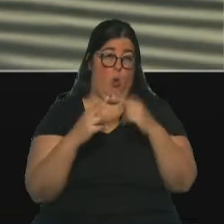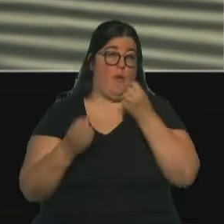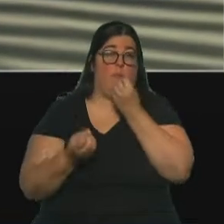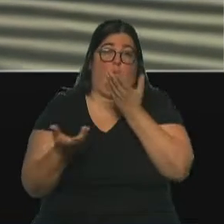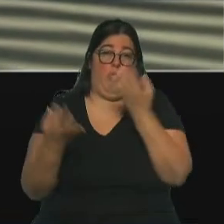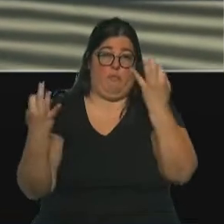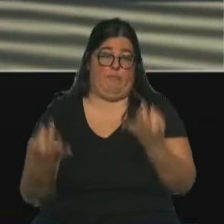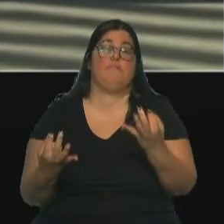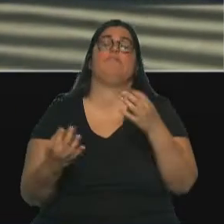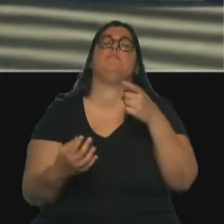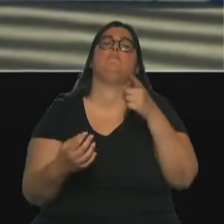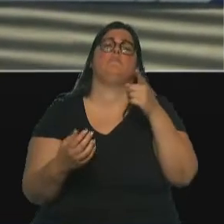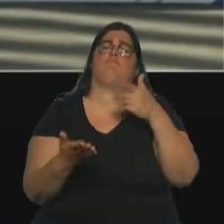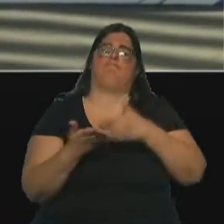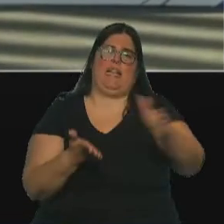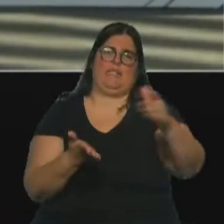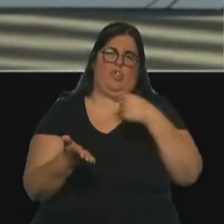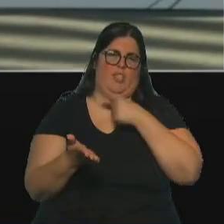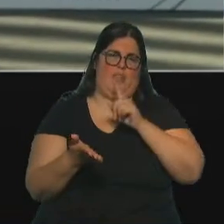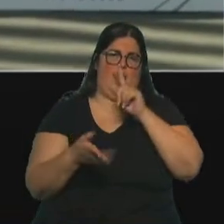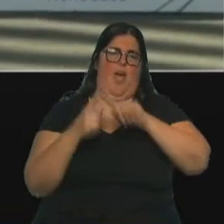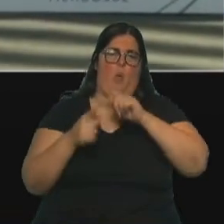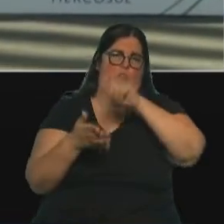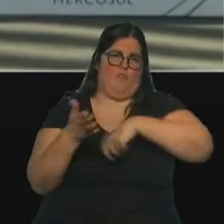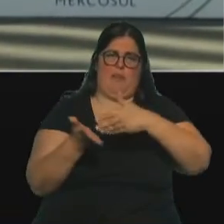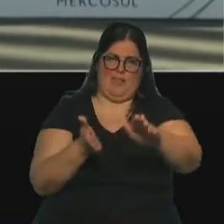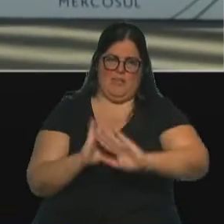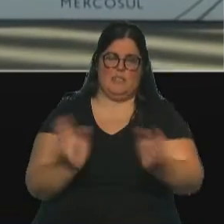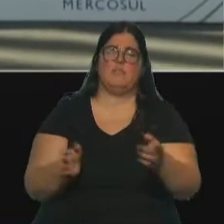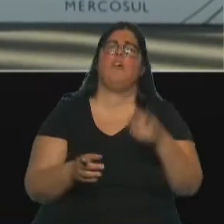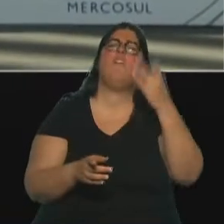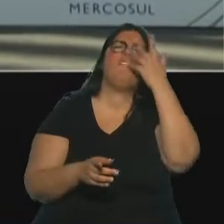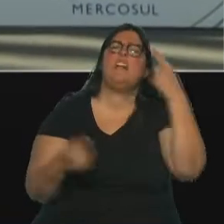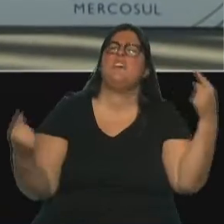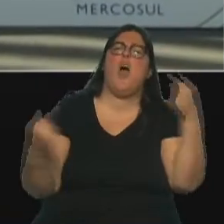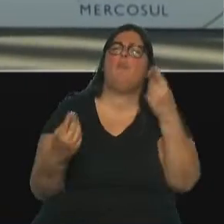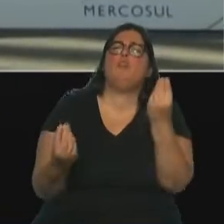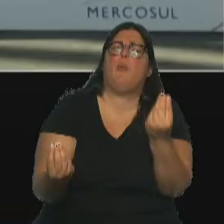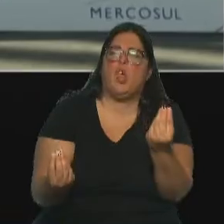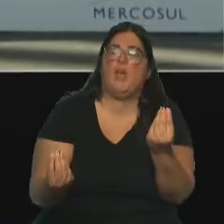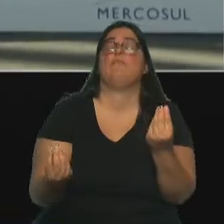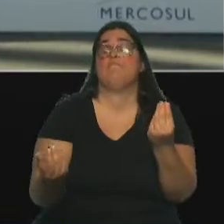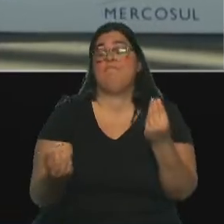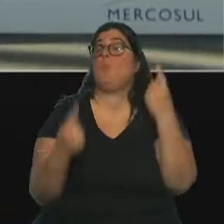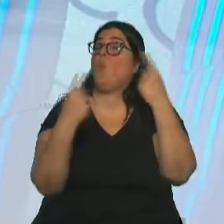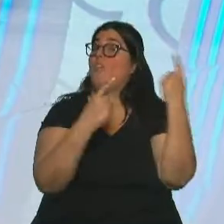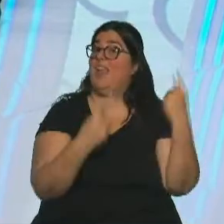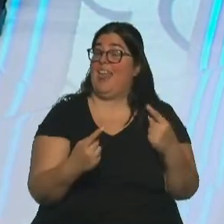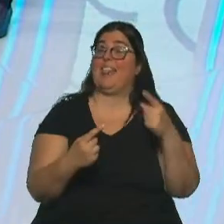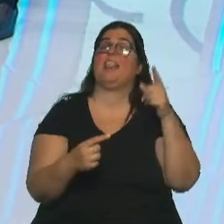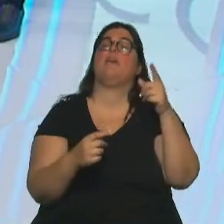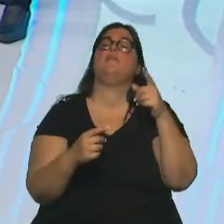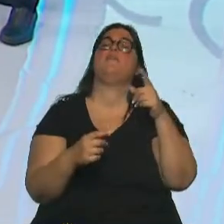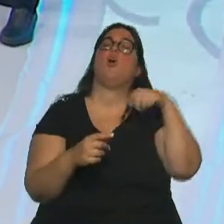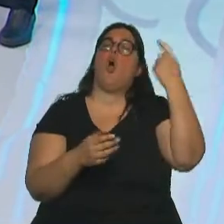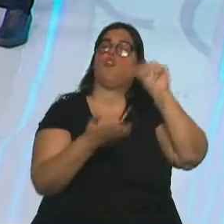de su rechazo a la firma del tratado. ¿Por qué esta oposición de Francia? Bueno, porque a diferencia de otros miembros del bloque, centralmente lo